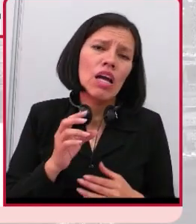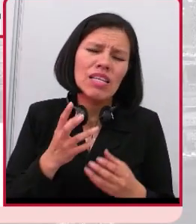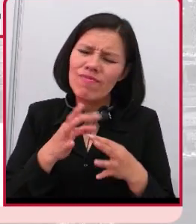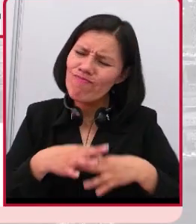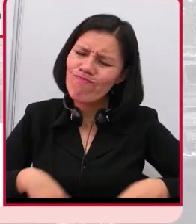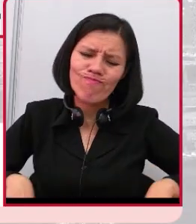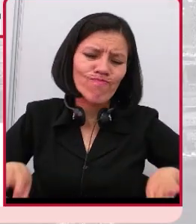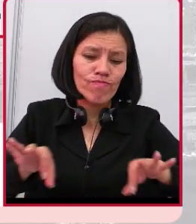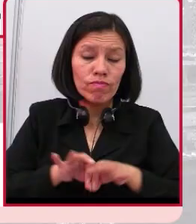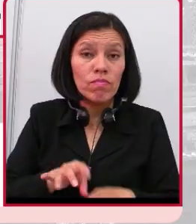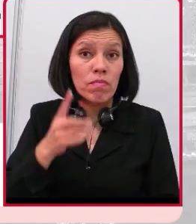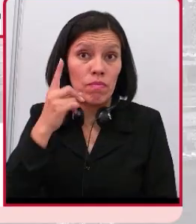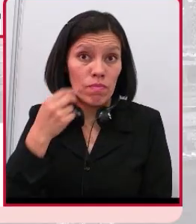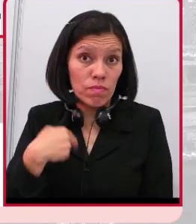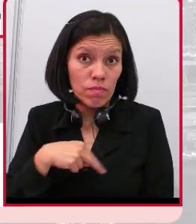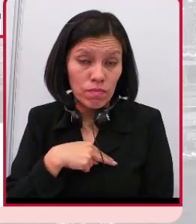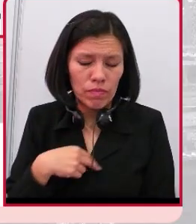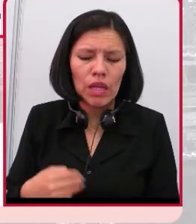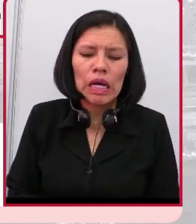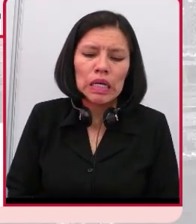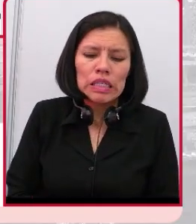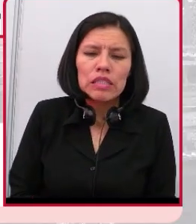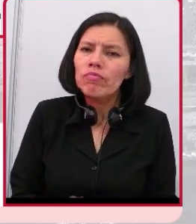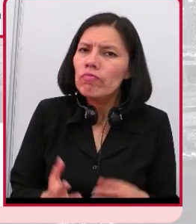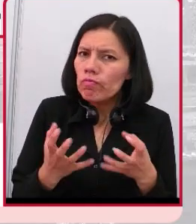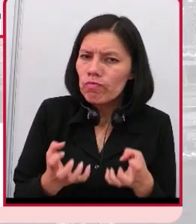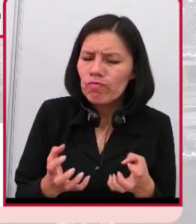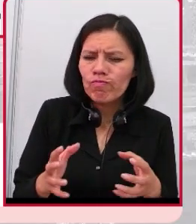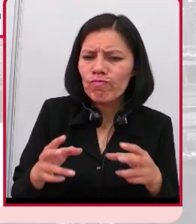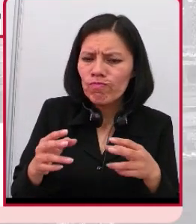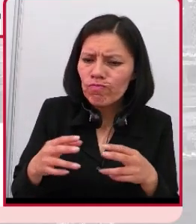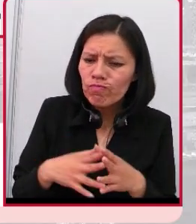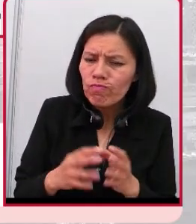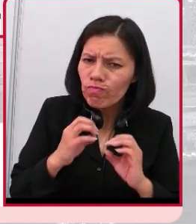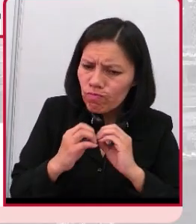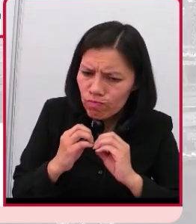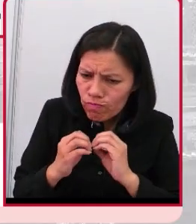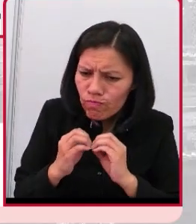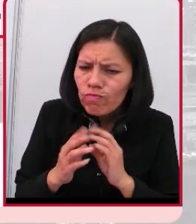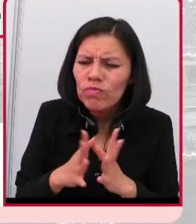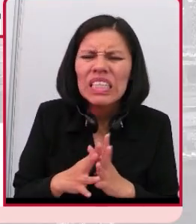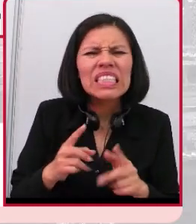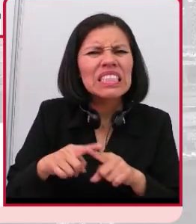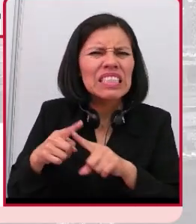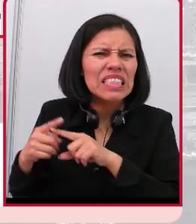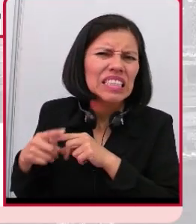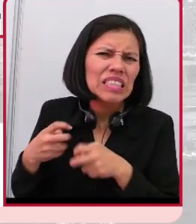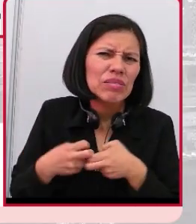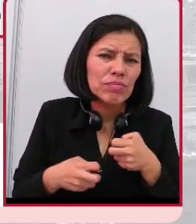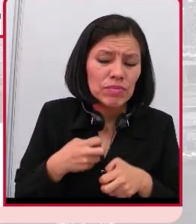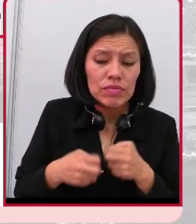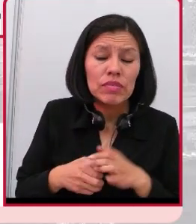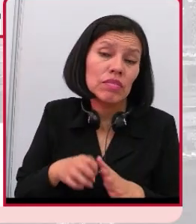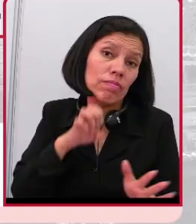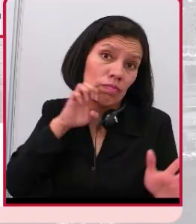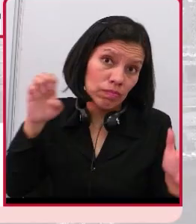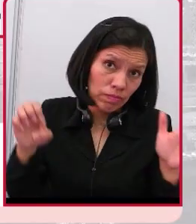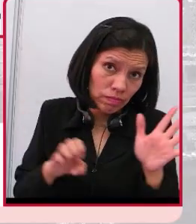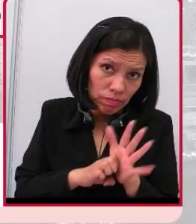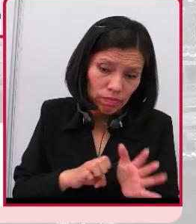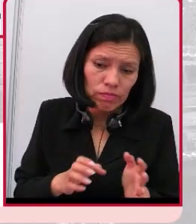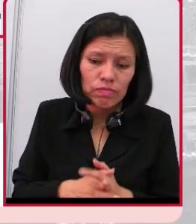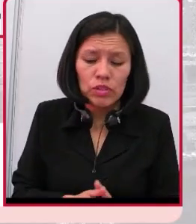y se eso. cruza. Para nosotros era importante resolver problemas en la construcción. Por ejemplo,